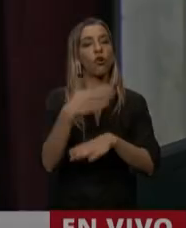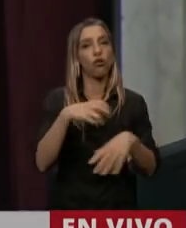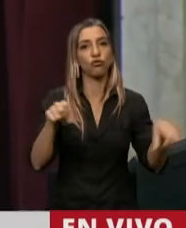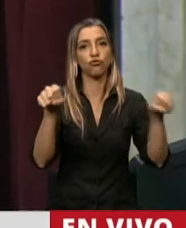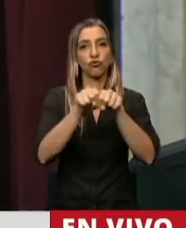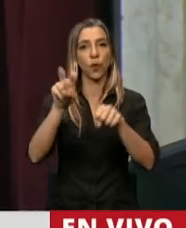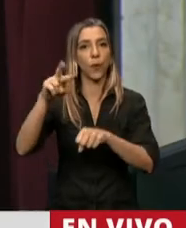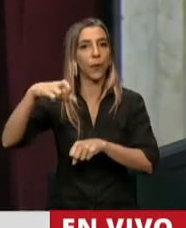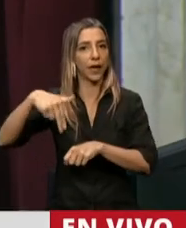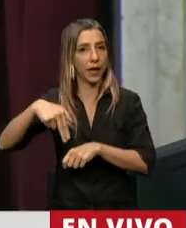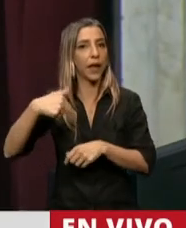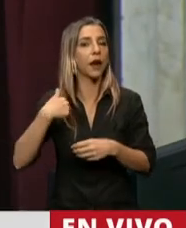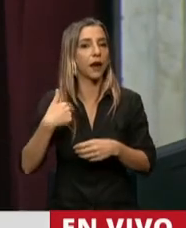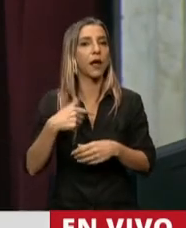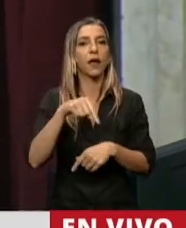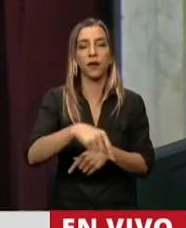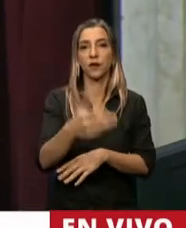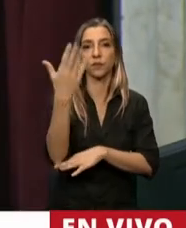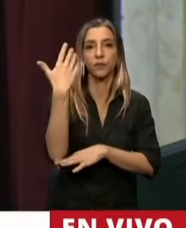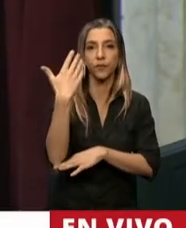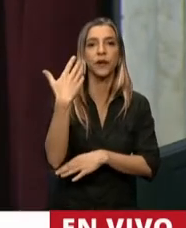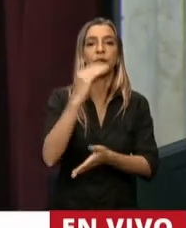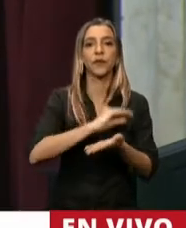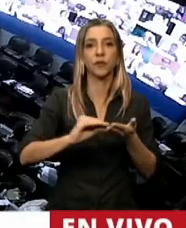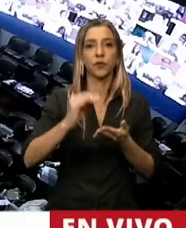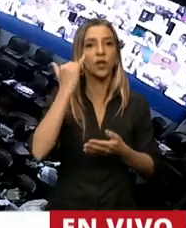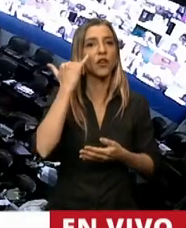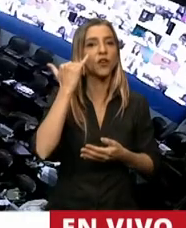La palabra el diputado Jacobiti Emiliano.